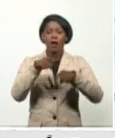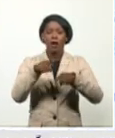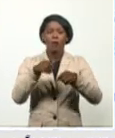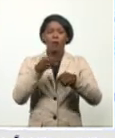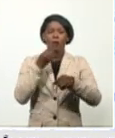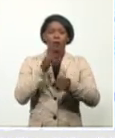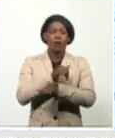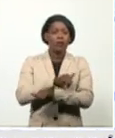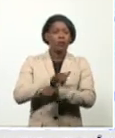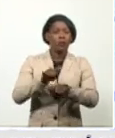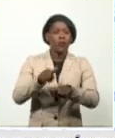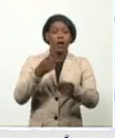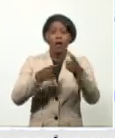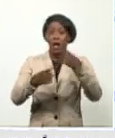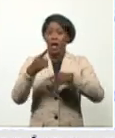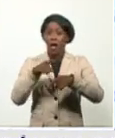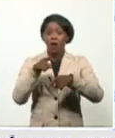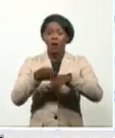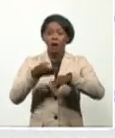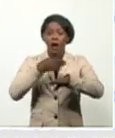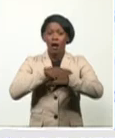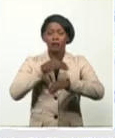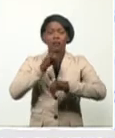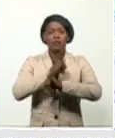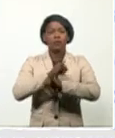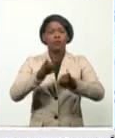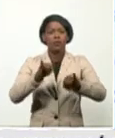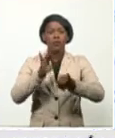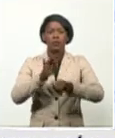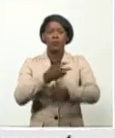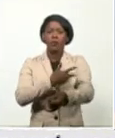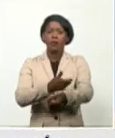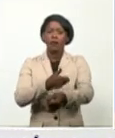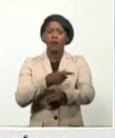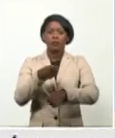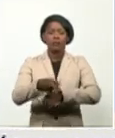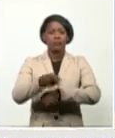análisis PCR en tiempo real. Mira,